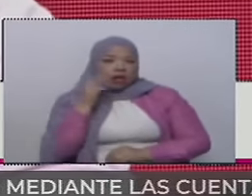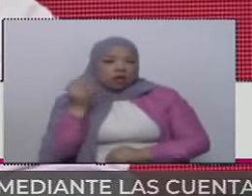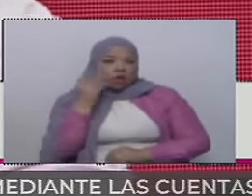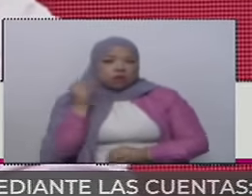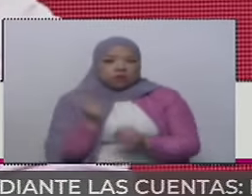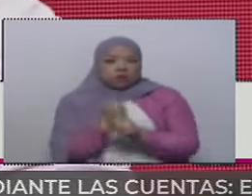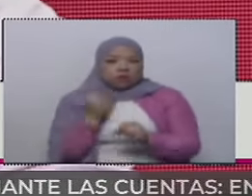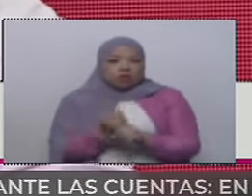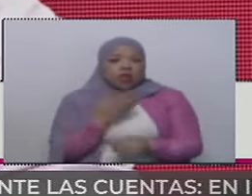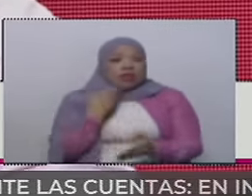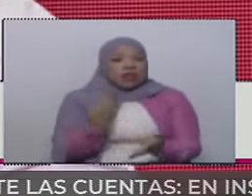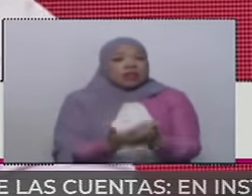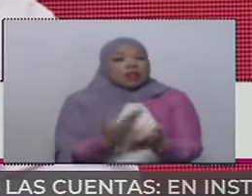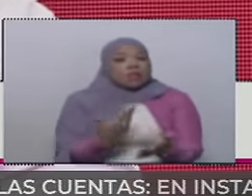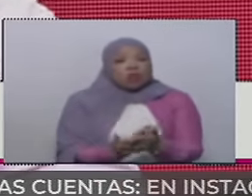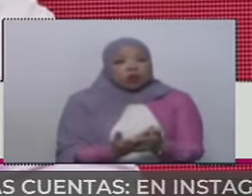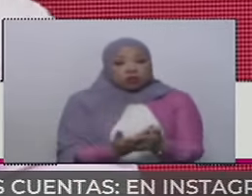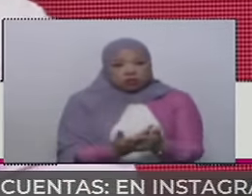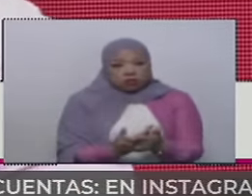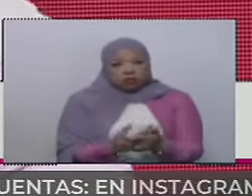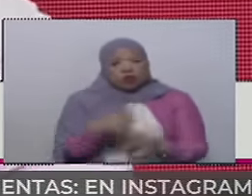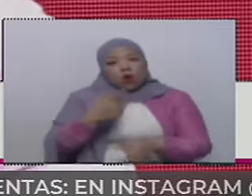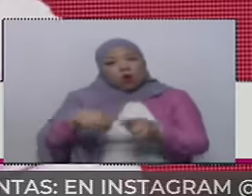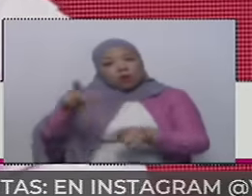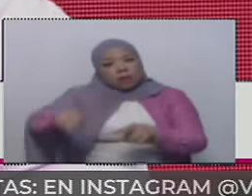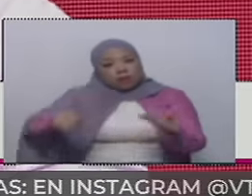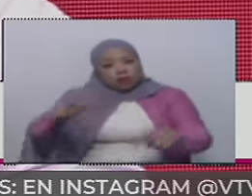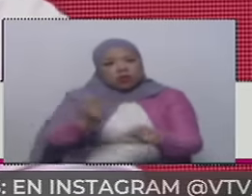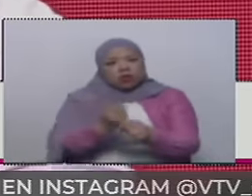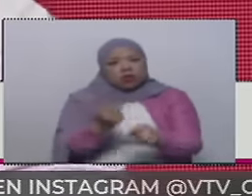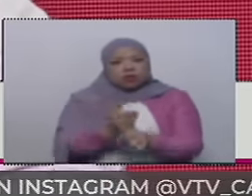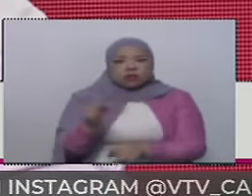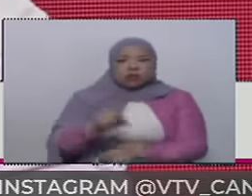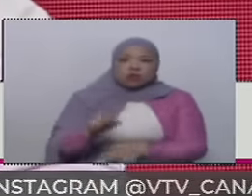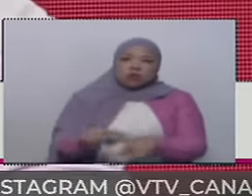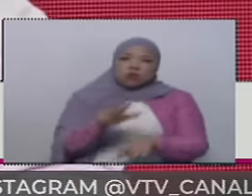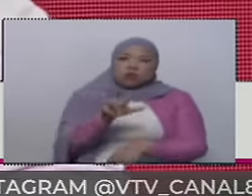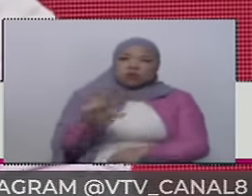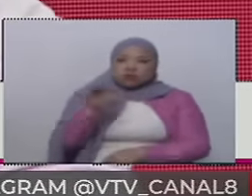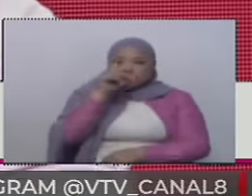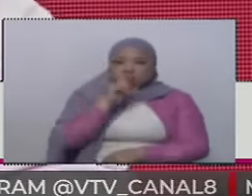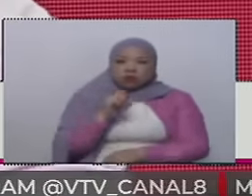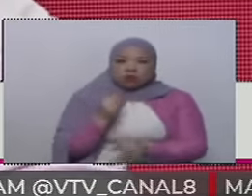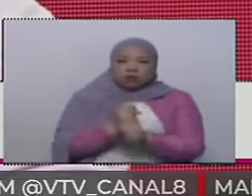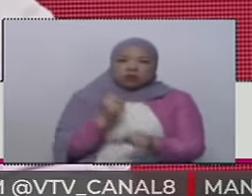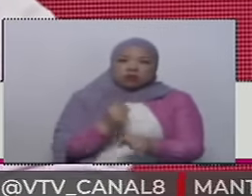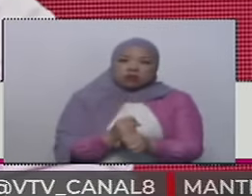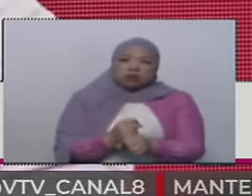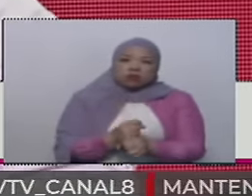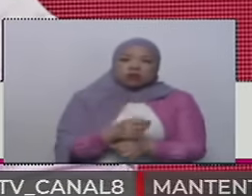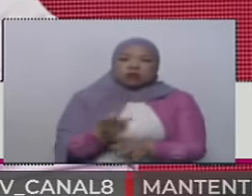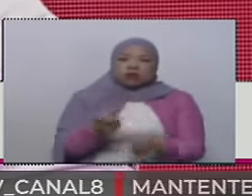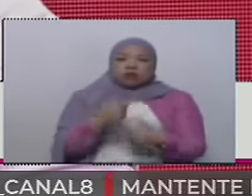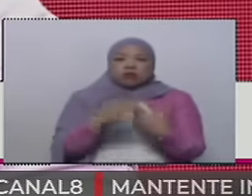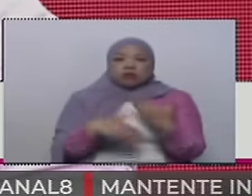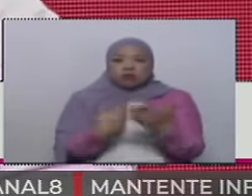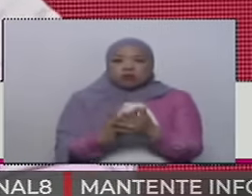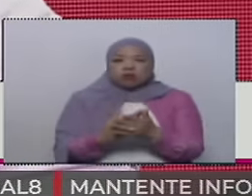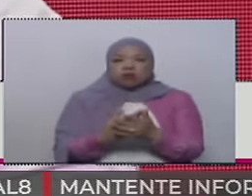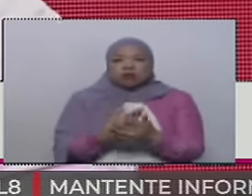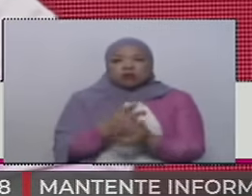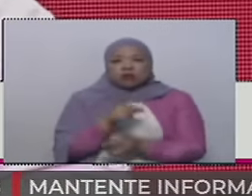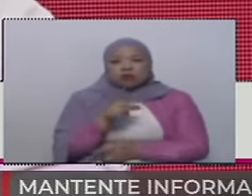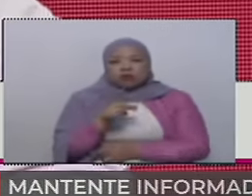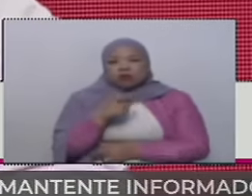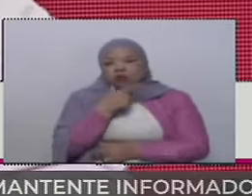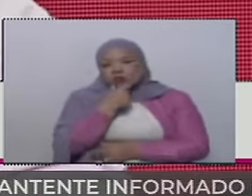experiencia y de testimonio para otras personas. Porque a los 35 años que le diagnostiquen a uno un cáncer,